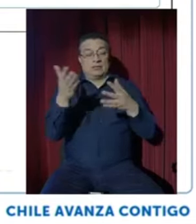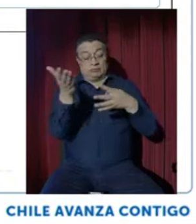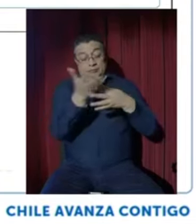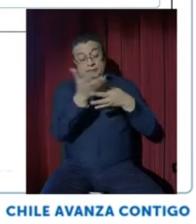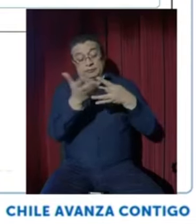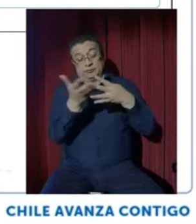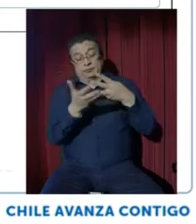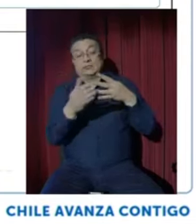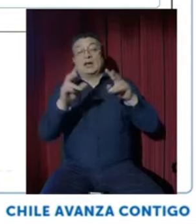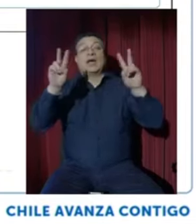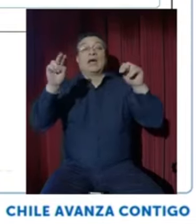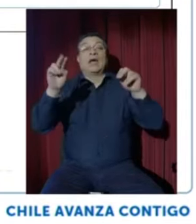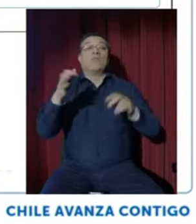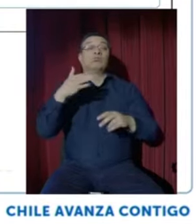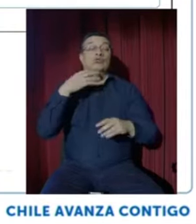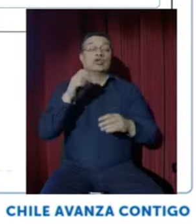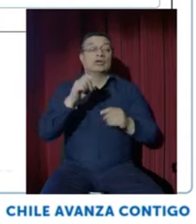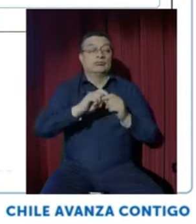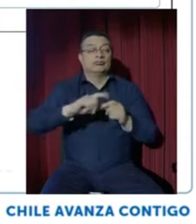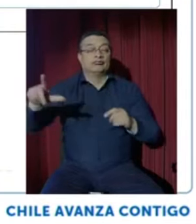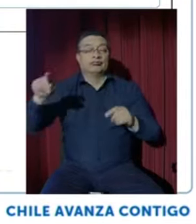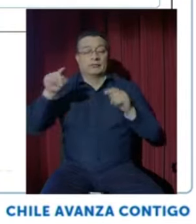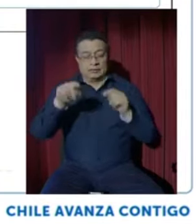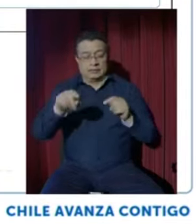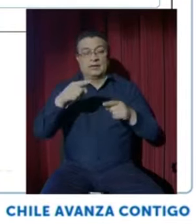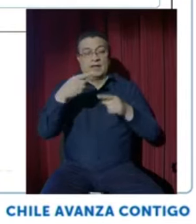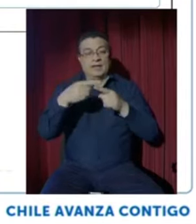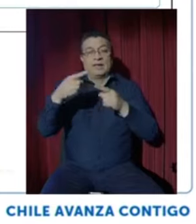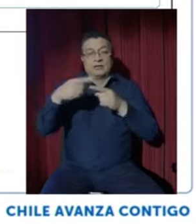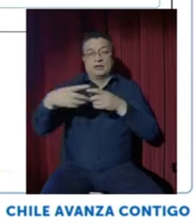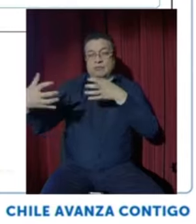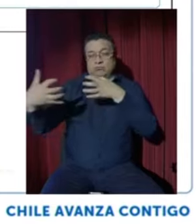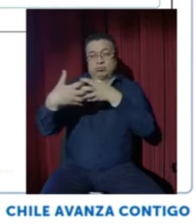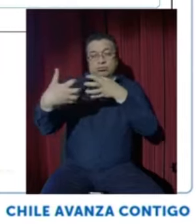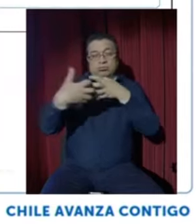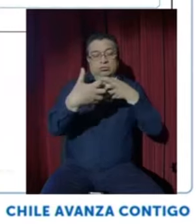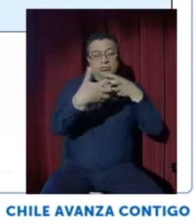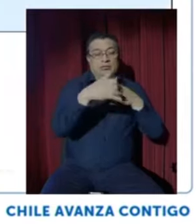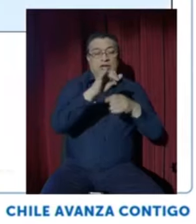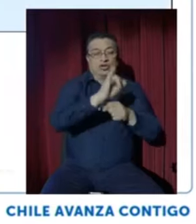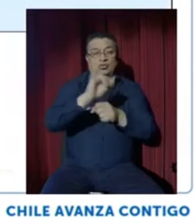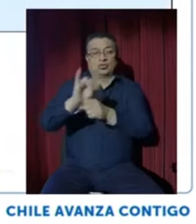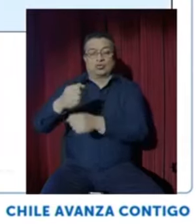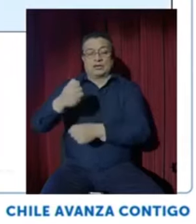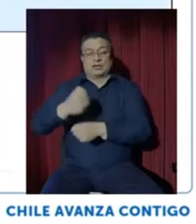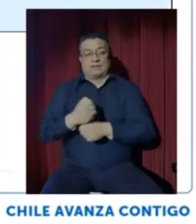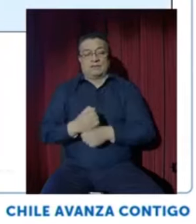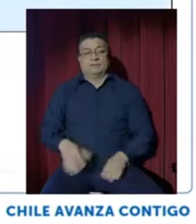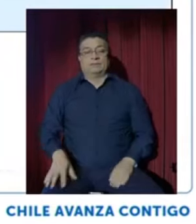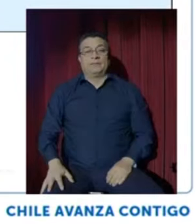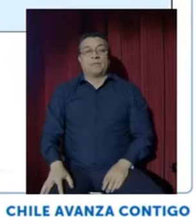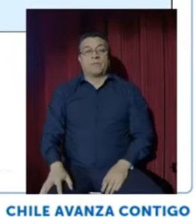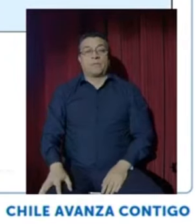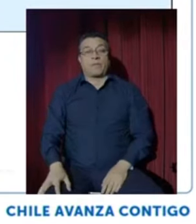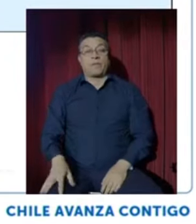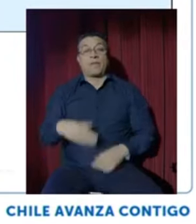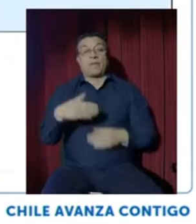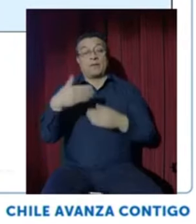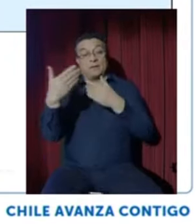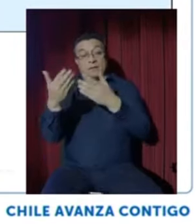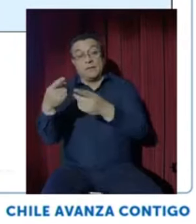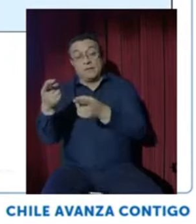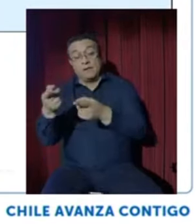que permite tener estándares homogéneos entre las distintas instituciones en materia de